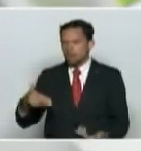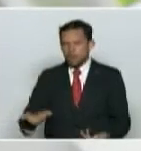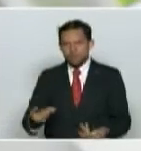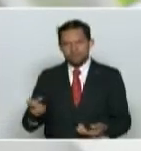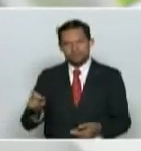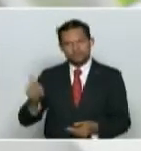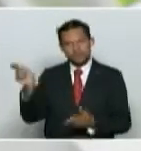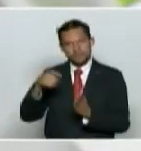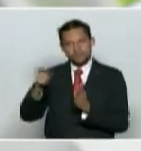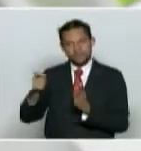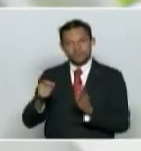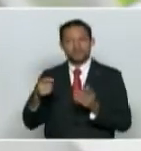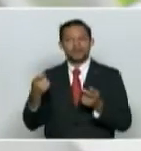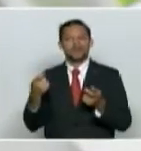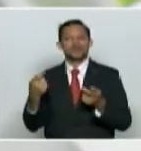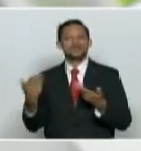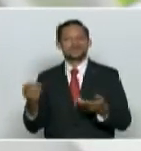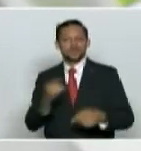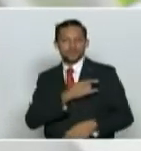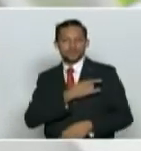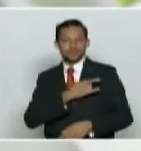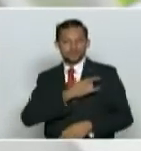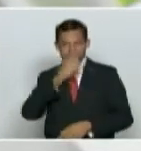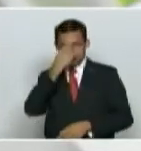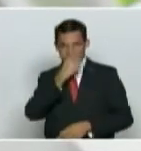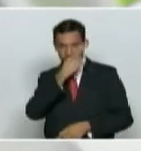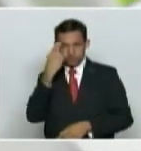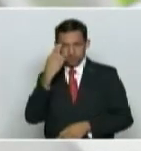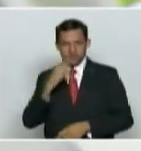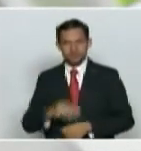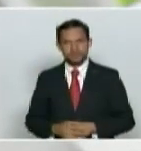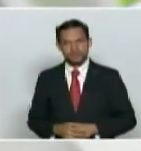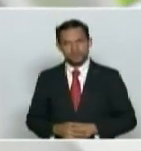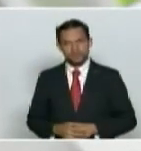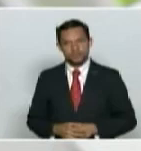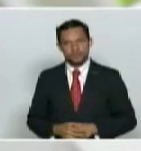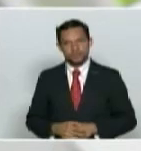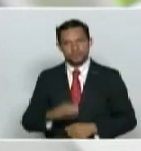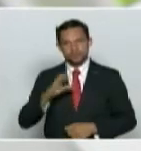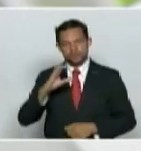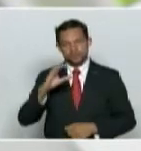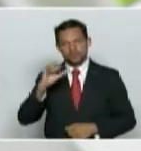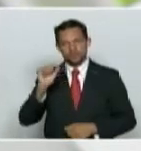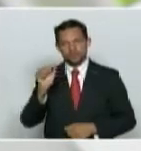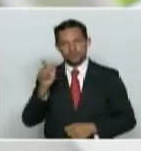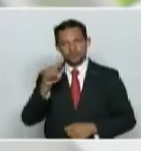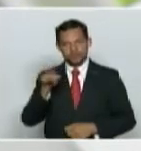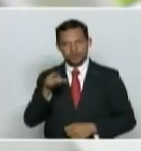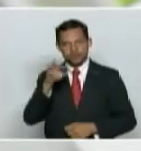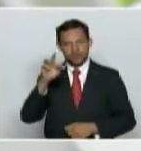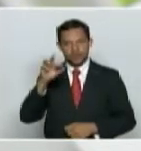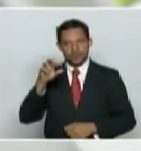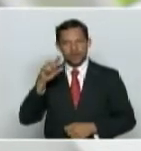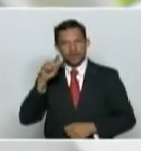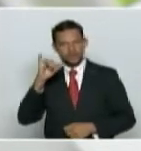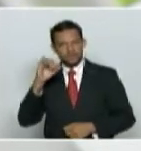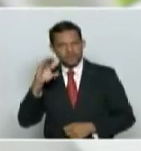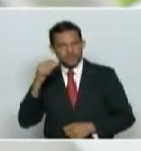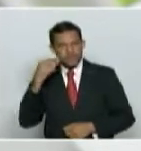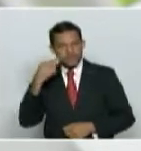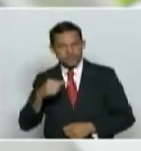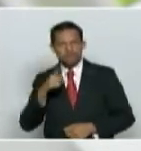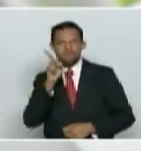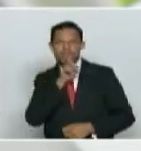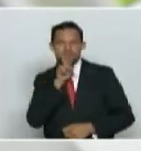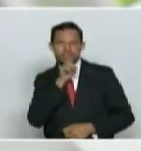Jimena, pues yo soy publicista de la Universidad Católica de Manizales. Catfish es la nueva coproducción de Telecafé y MTV, donde descubriremos las